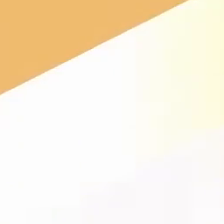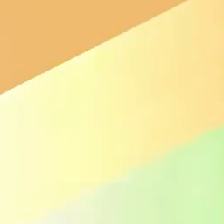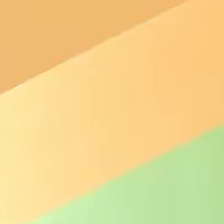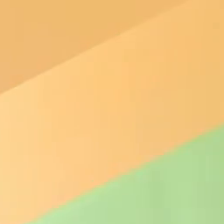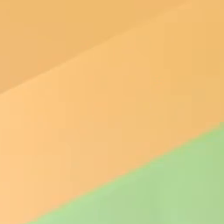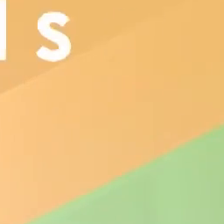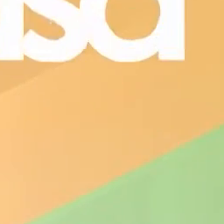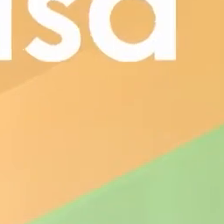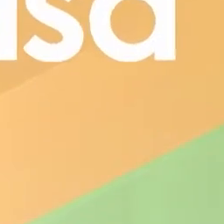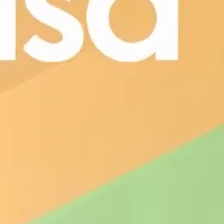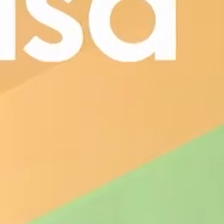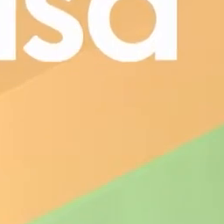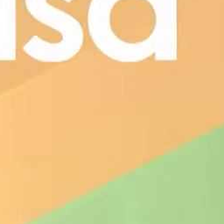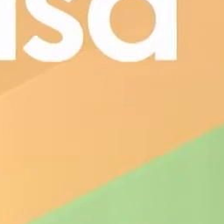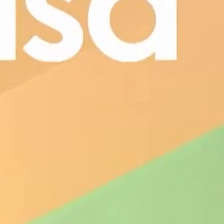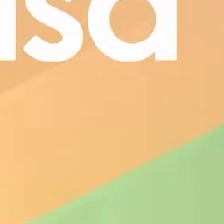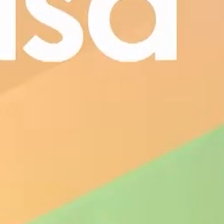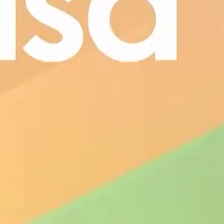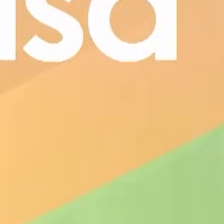y